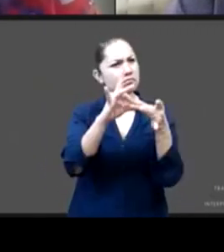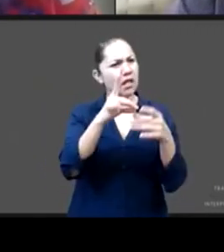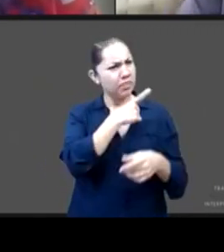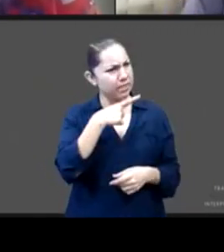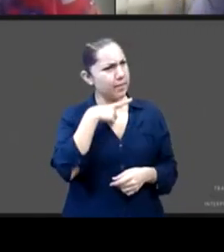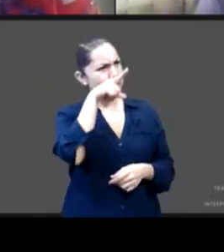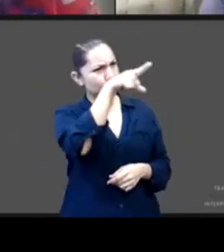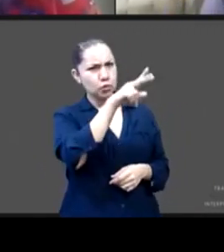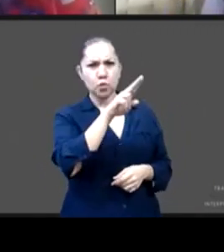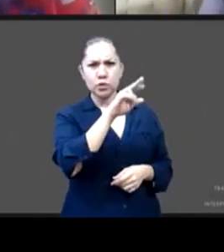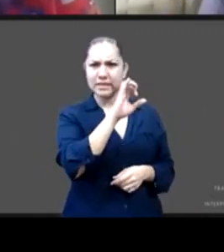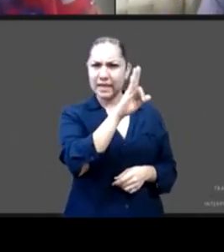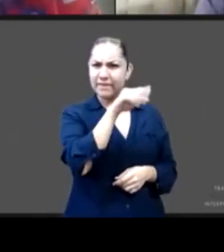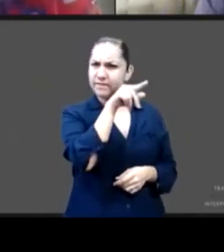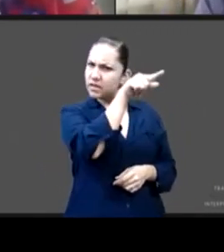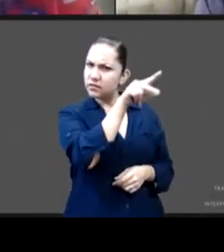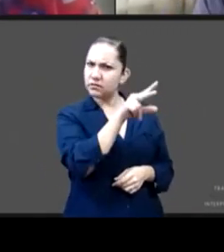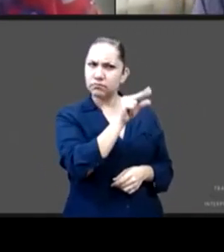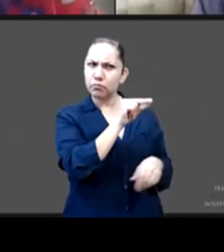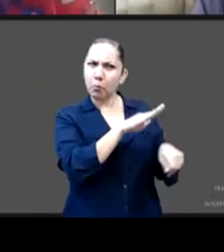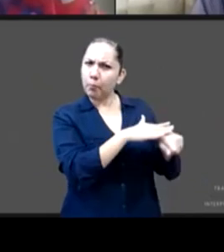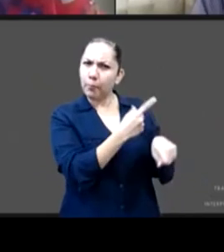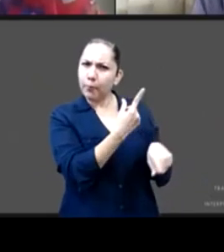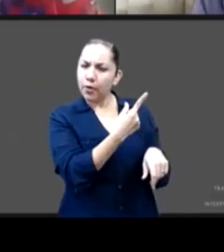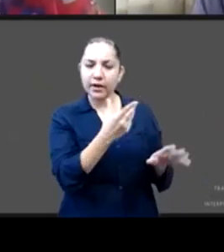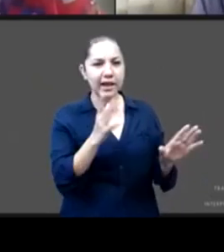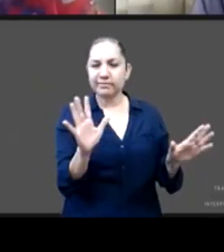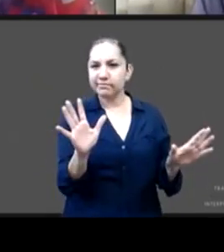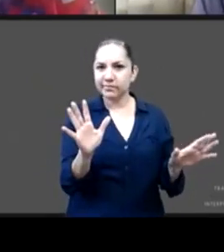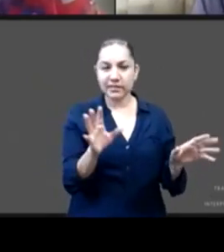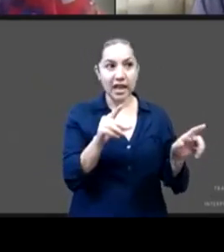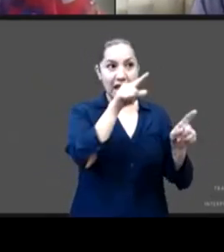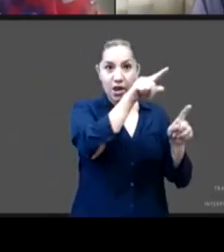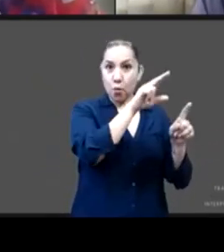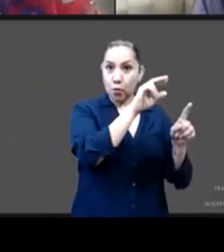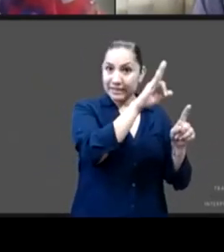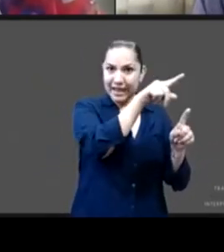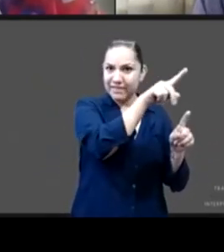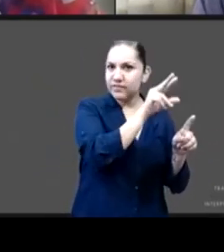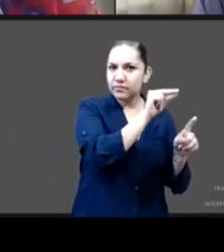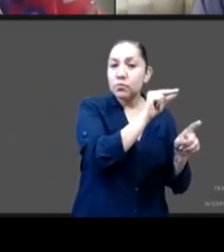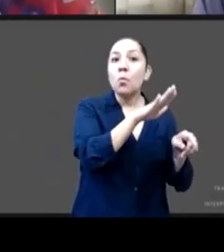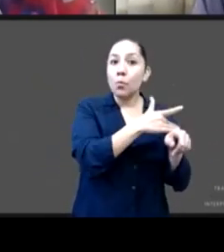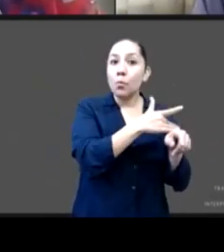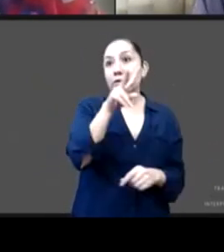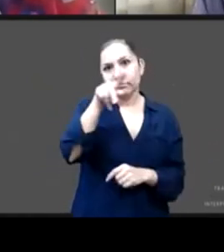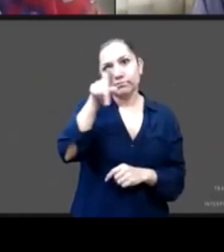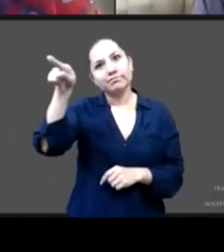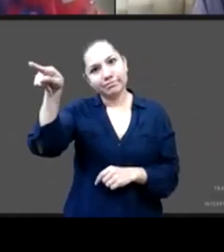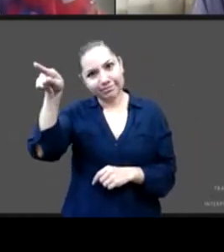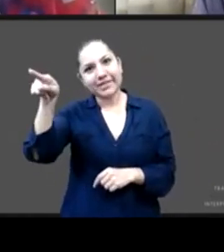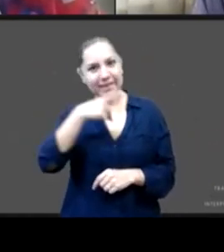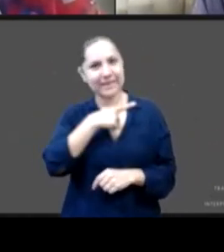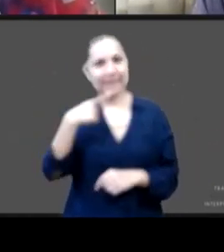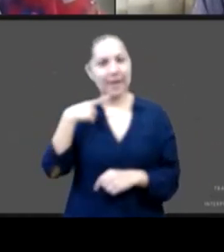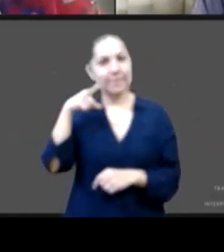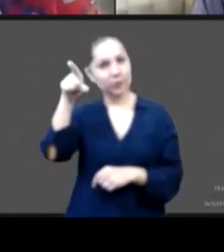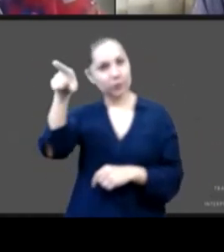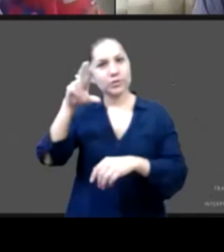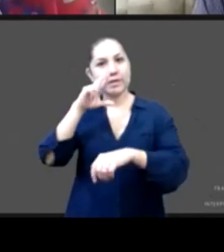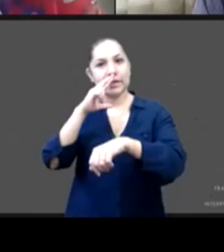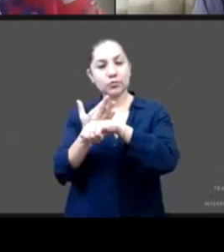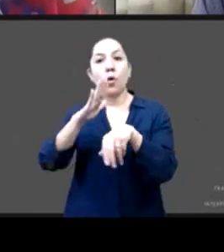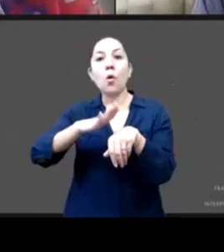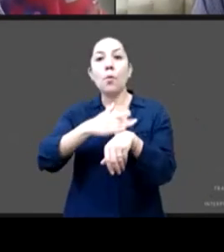es la punta de lanza, pues, justo porque tiene que ver con un tema de delito, tiene que ver con redes